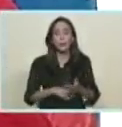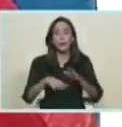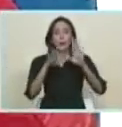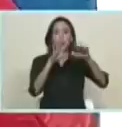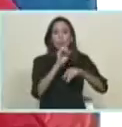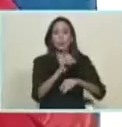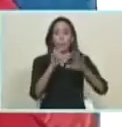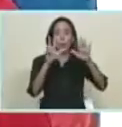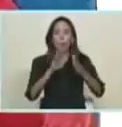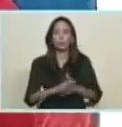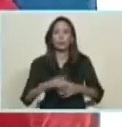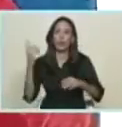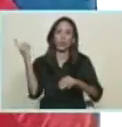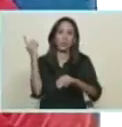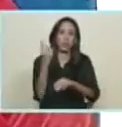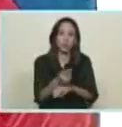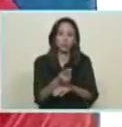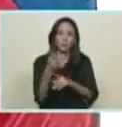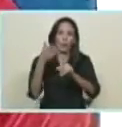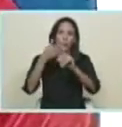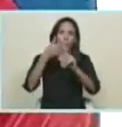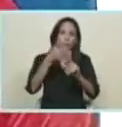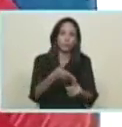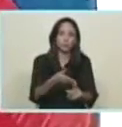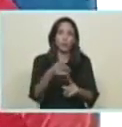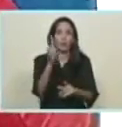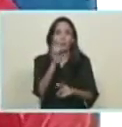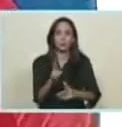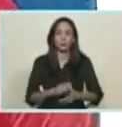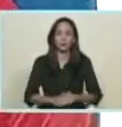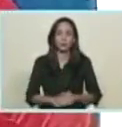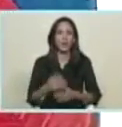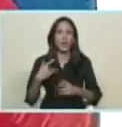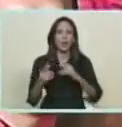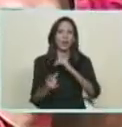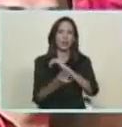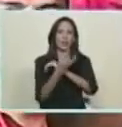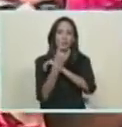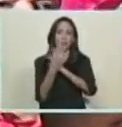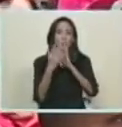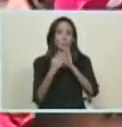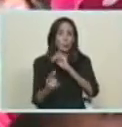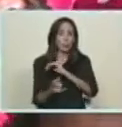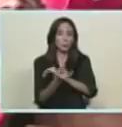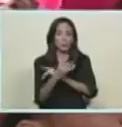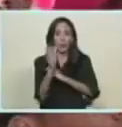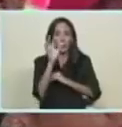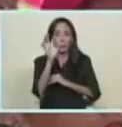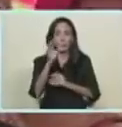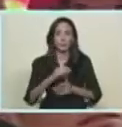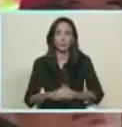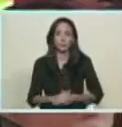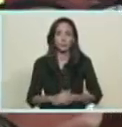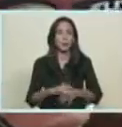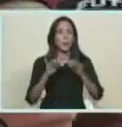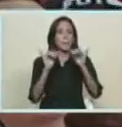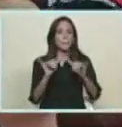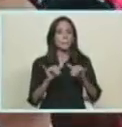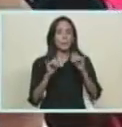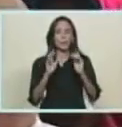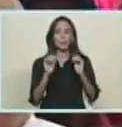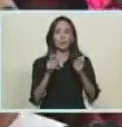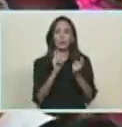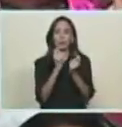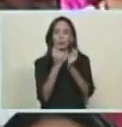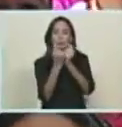1908 se instaura una dictadura brutal en Venezuela, sobre la base de la traición. Y ahí mismo comienza a darse